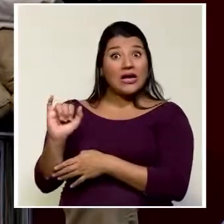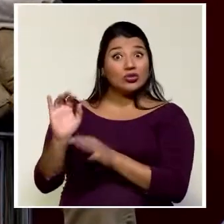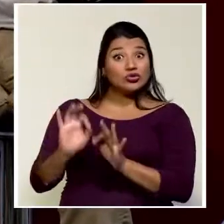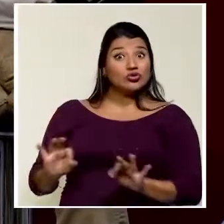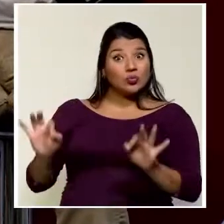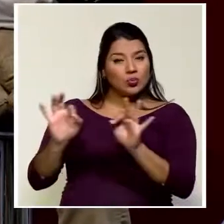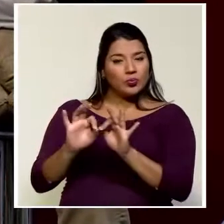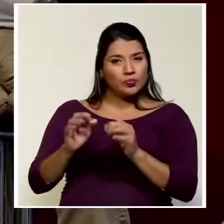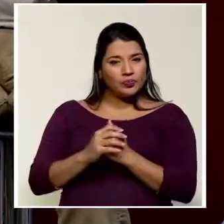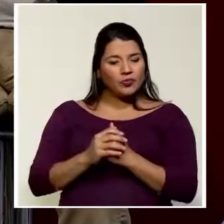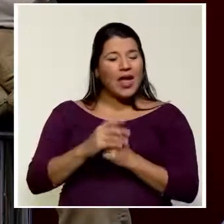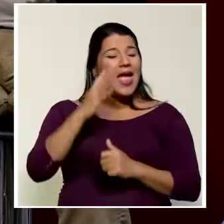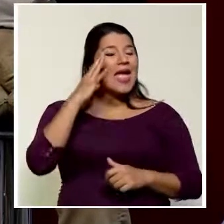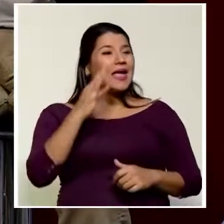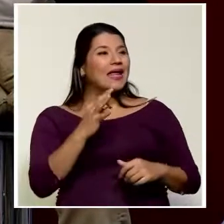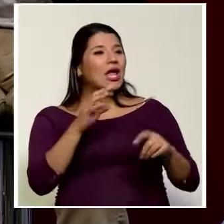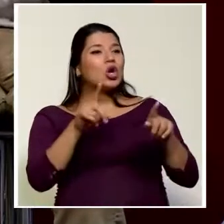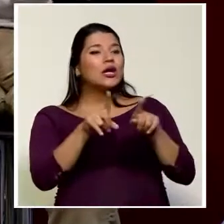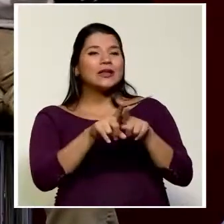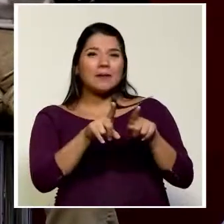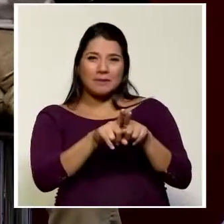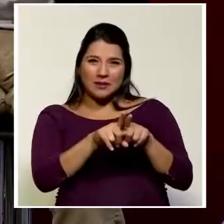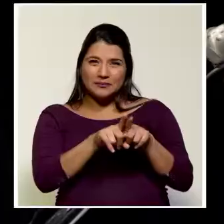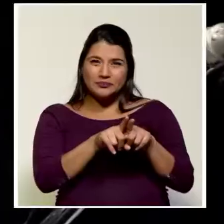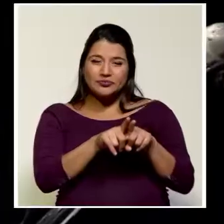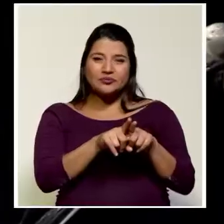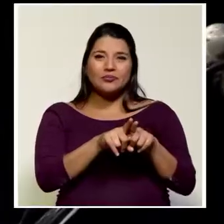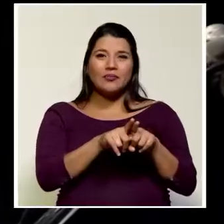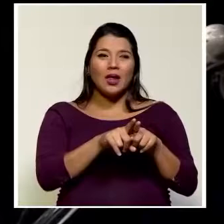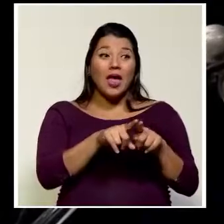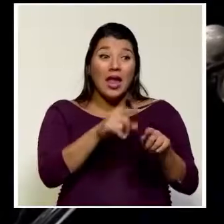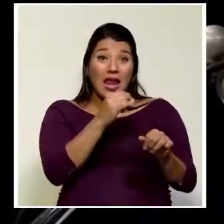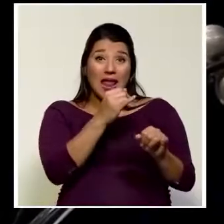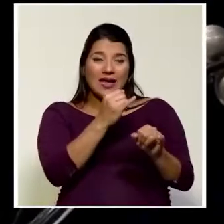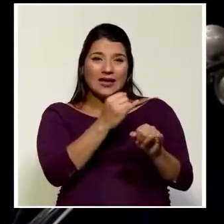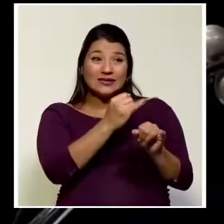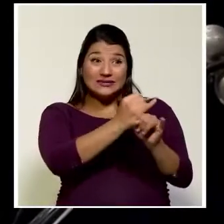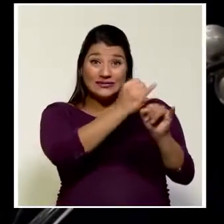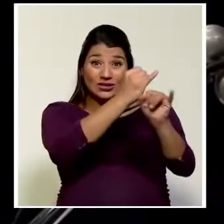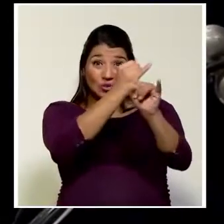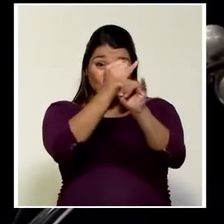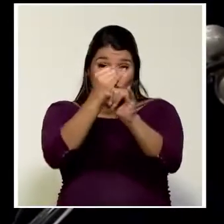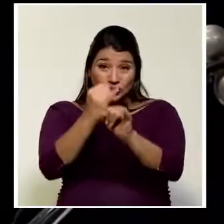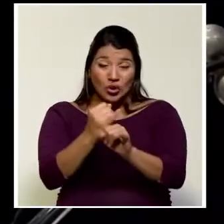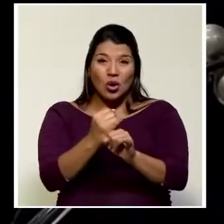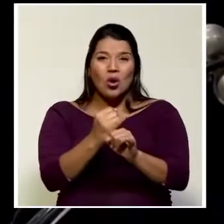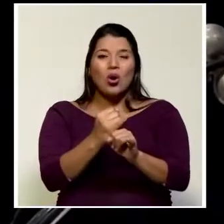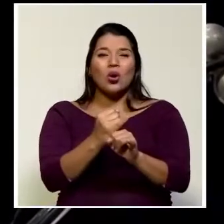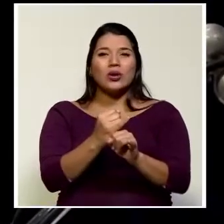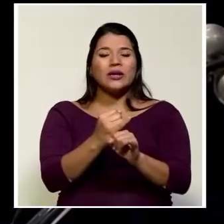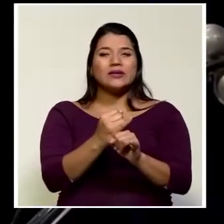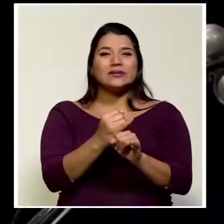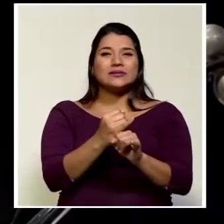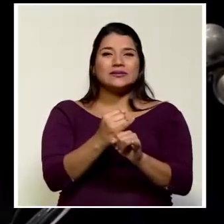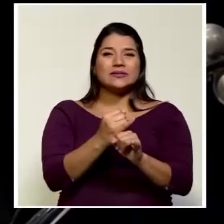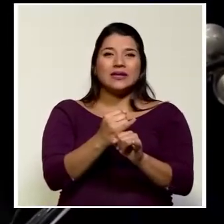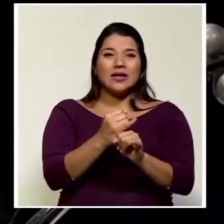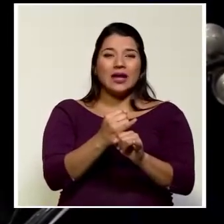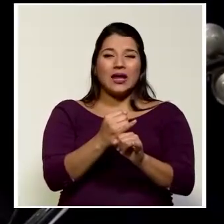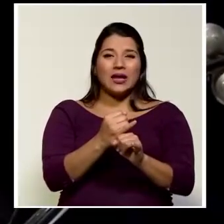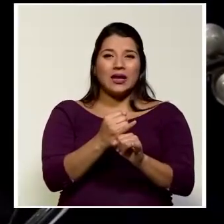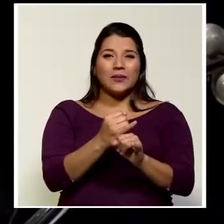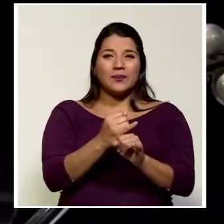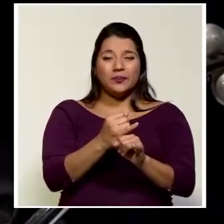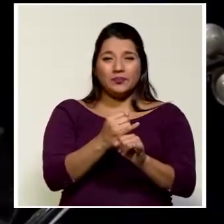que también hay una valoración sobre el conjunto, digamos, de la institucionalidad habida cuenta, digamos, de la